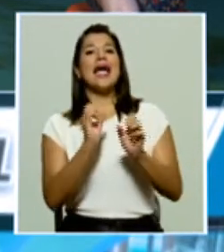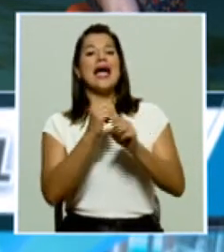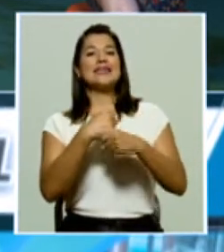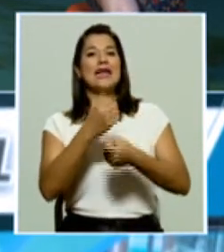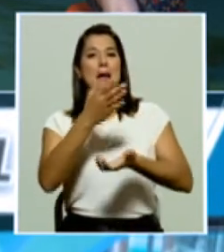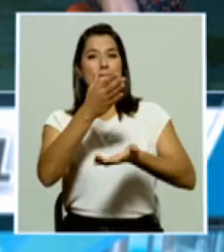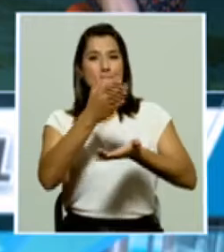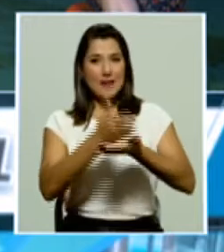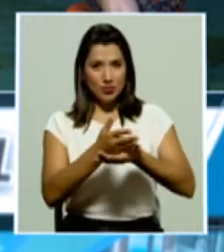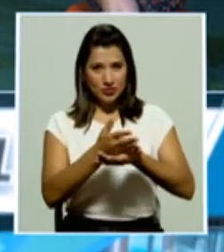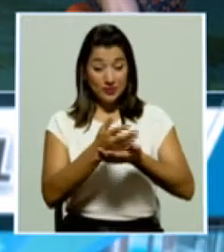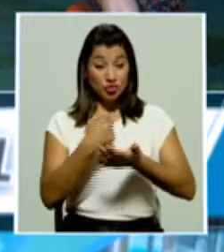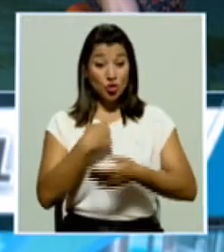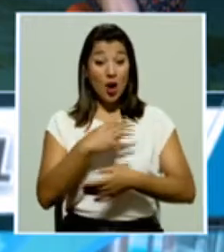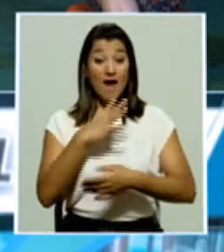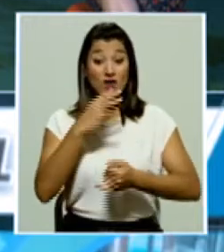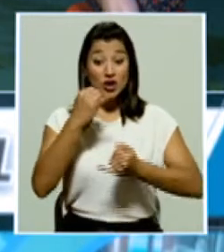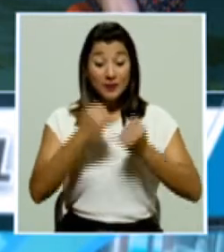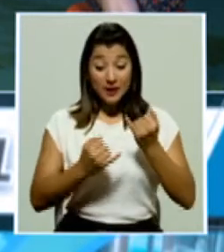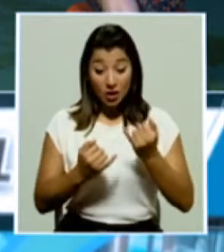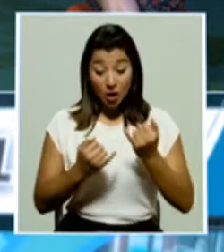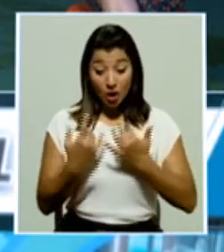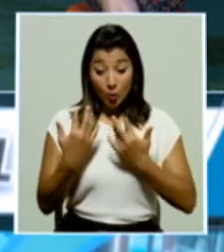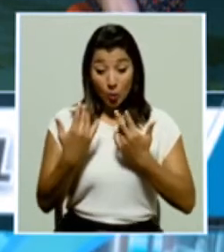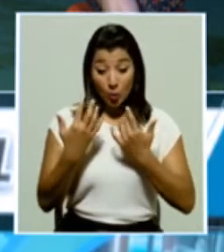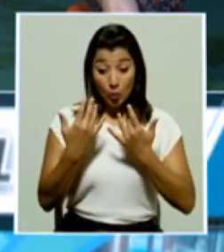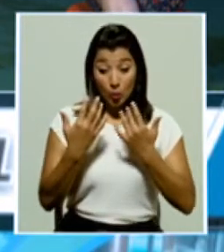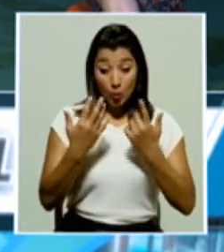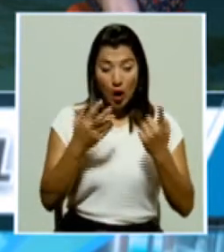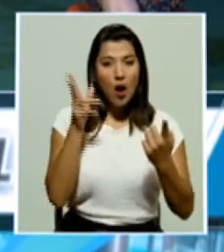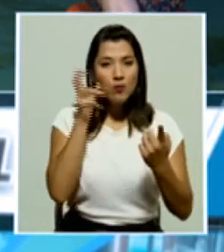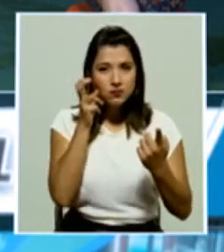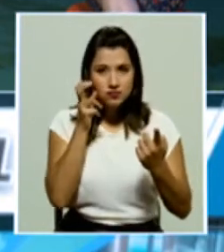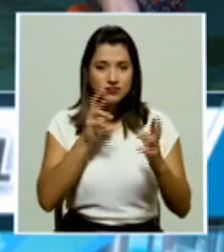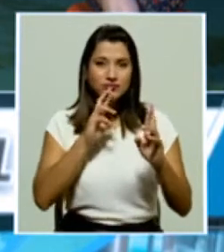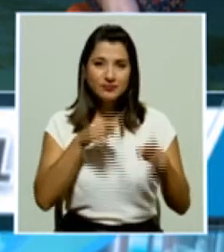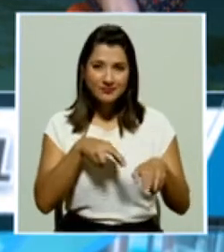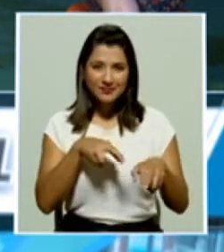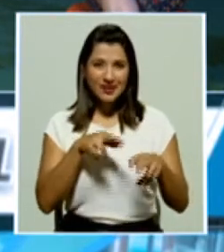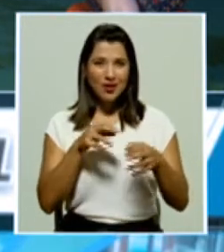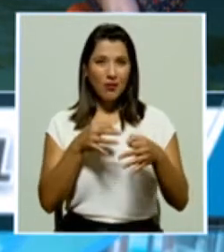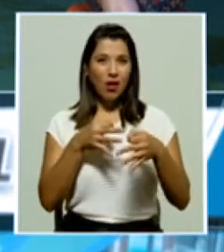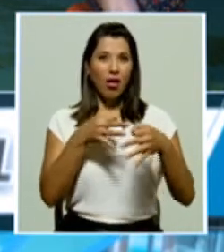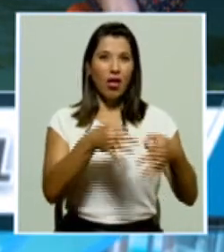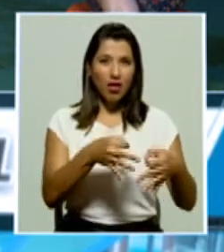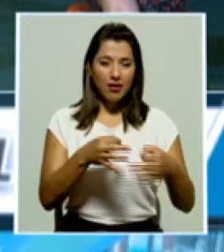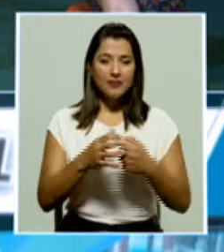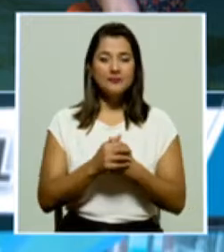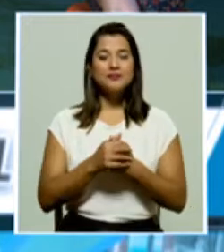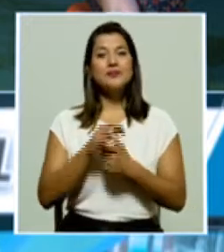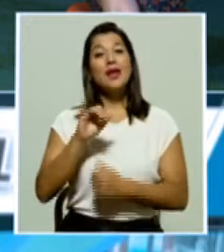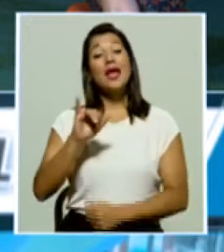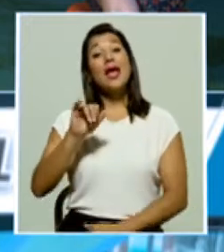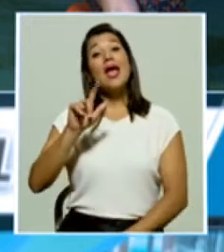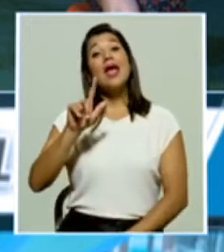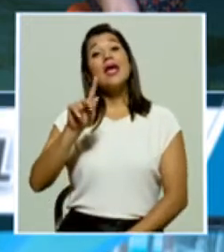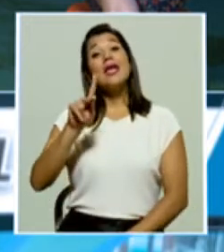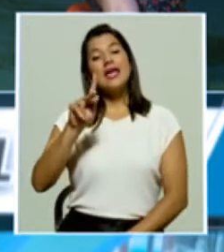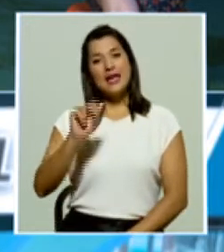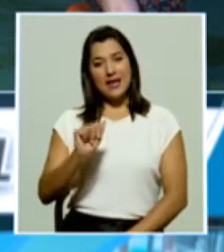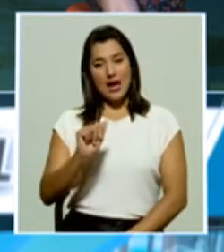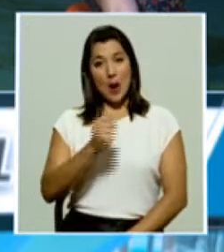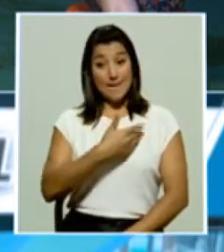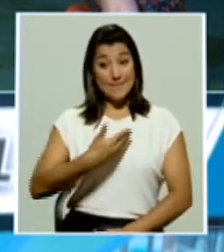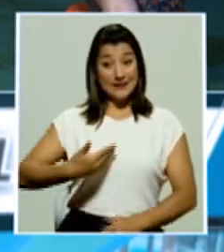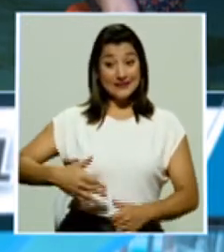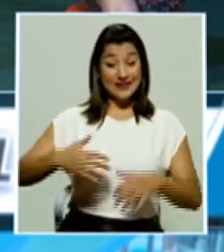que fluya la comunicación. Ilka, los presidentes del Ejecutivo y del Congreso llegan a esta mesa